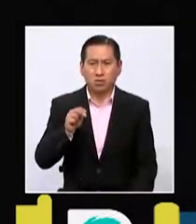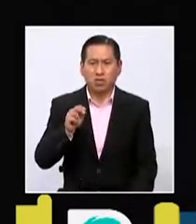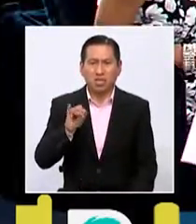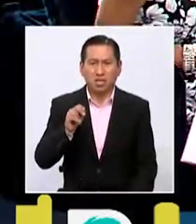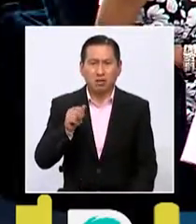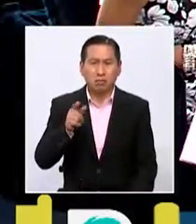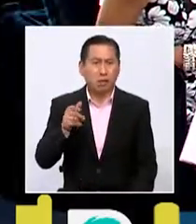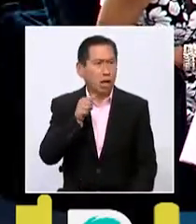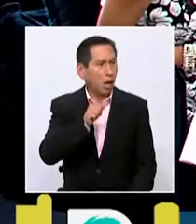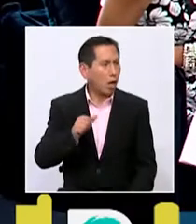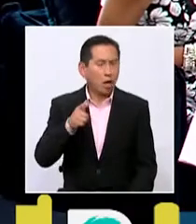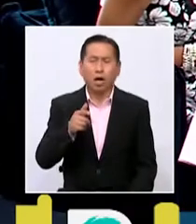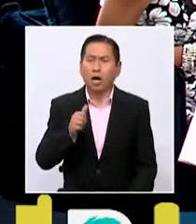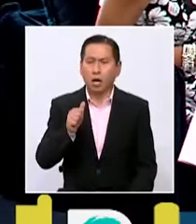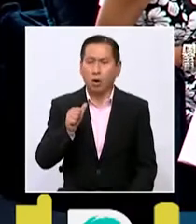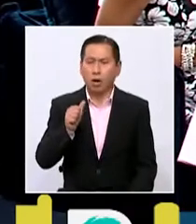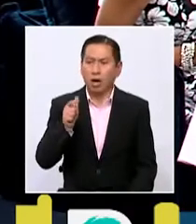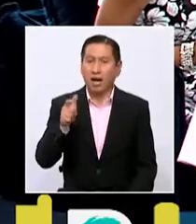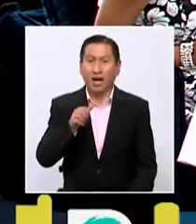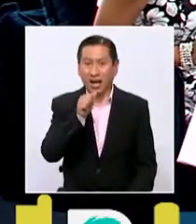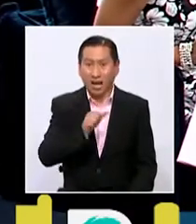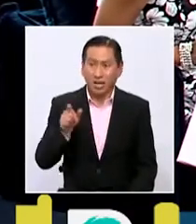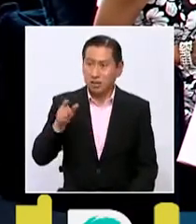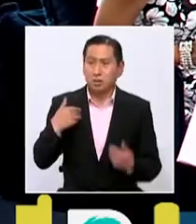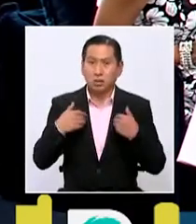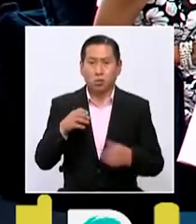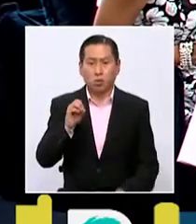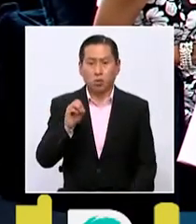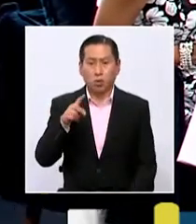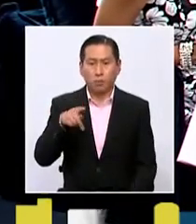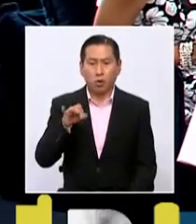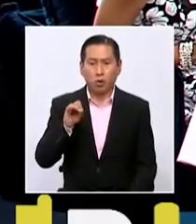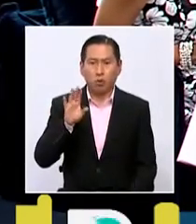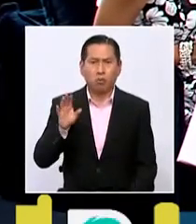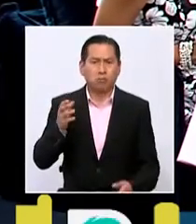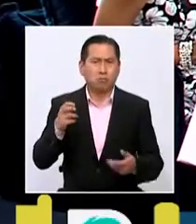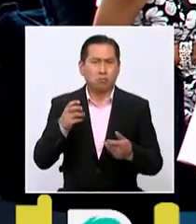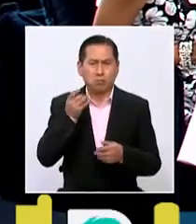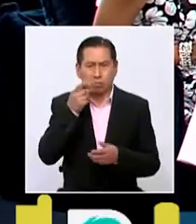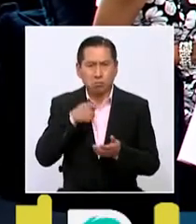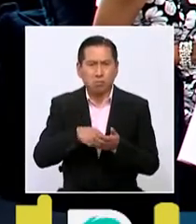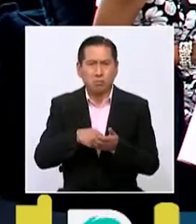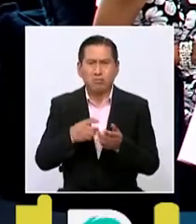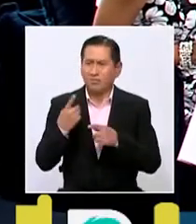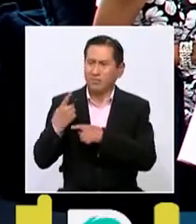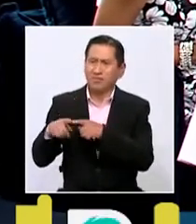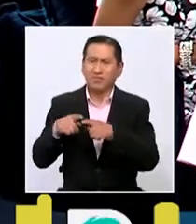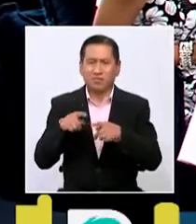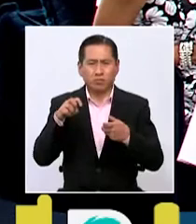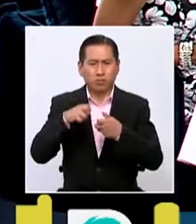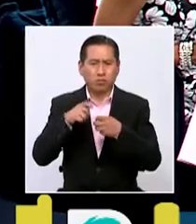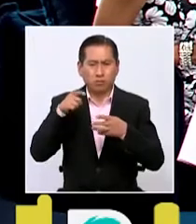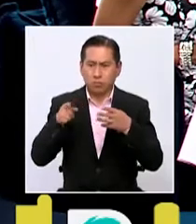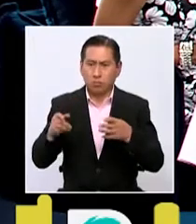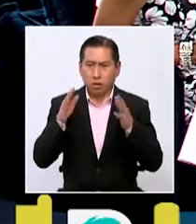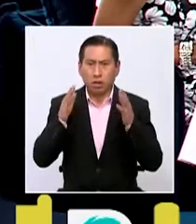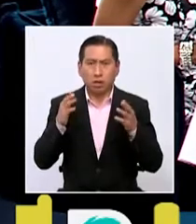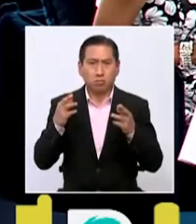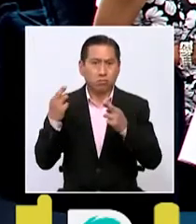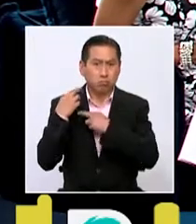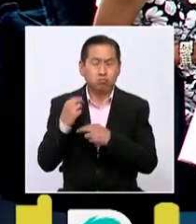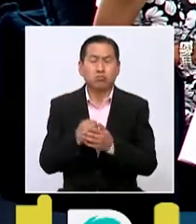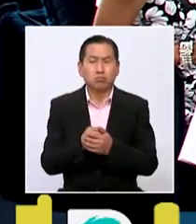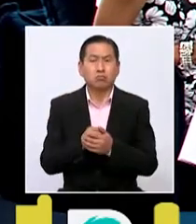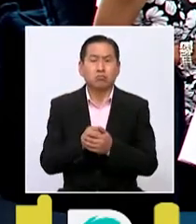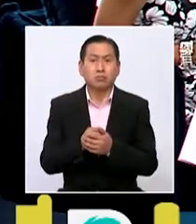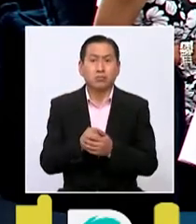por Dios, con claro. El opio. Entonces, mira, es un elemento que es responsablemente bien abordado y que por